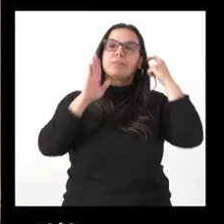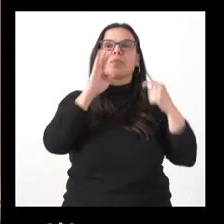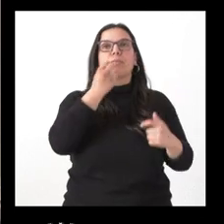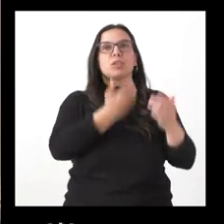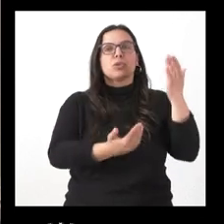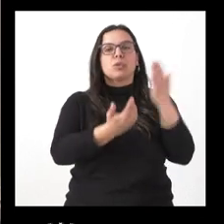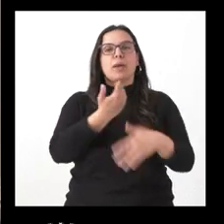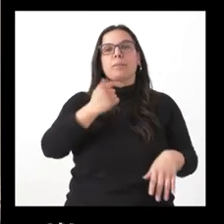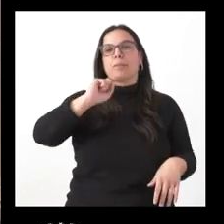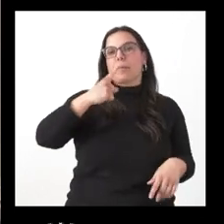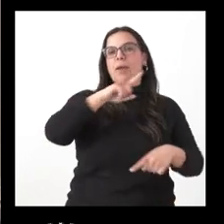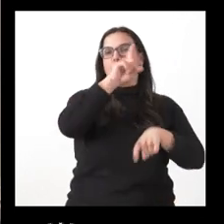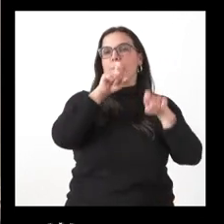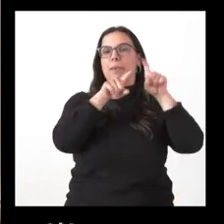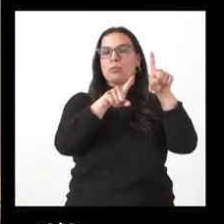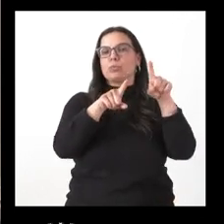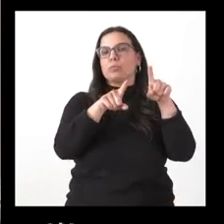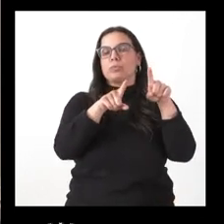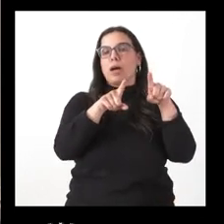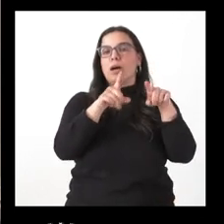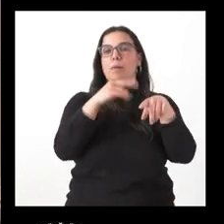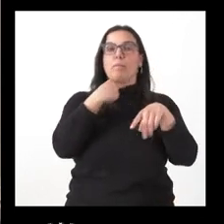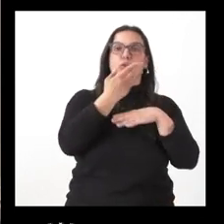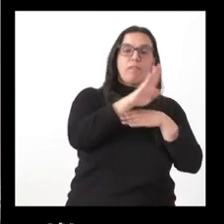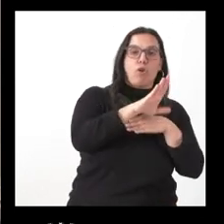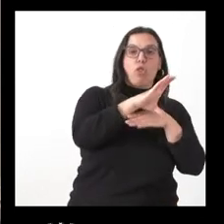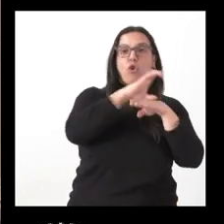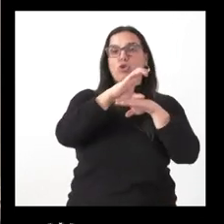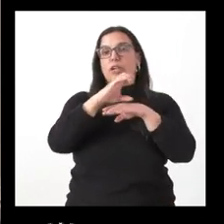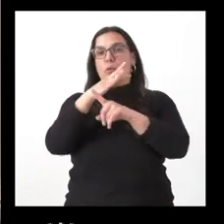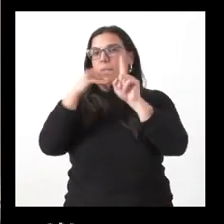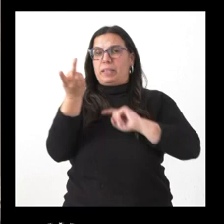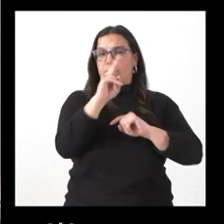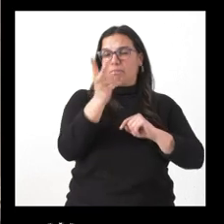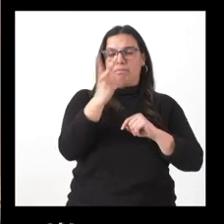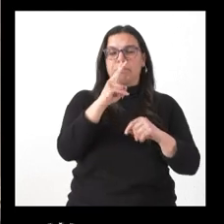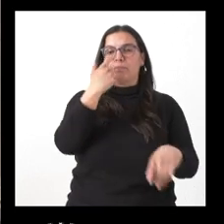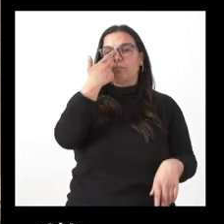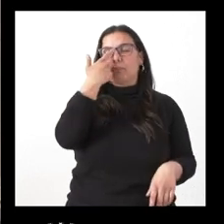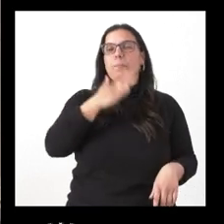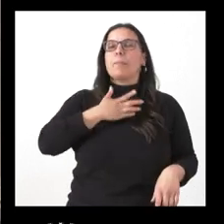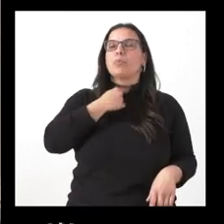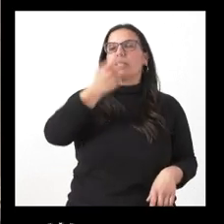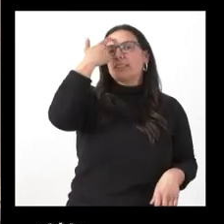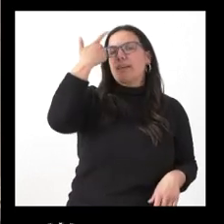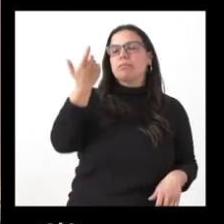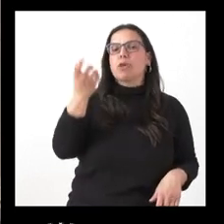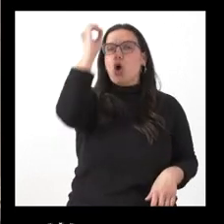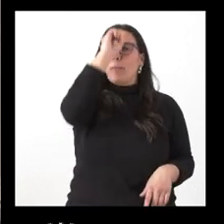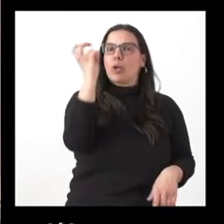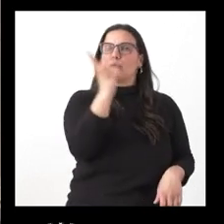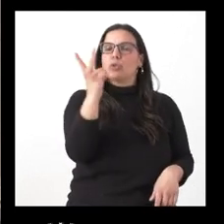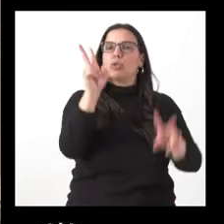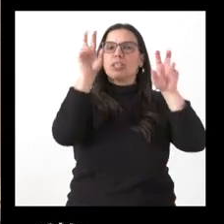mi primera pregunta es tanto para el portavoz como para el consejero de medio ambiente y es que me gustaría saber cuál es su opinión sobre